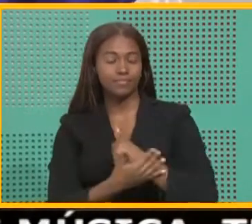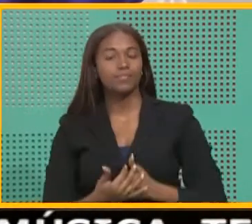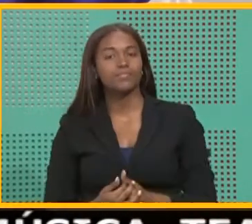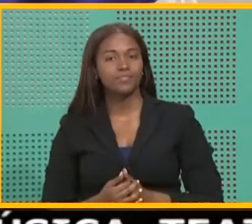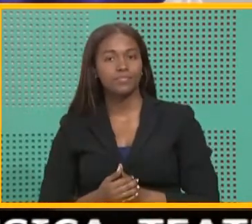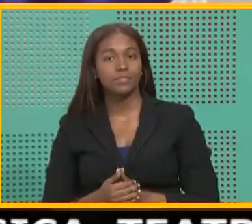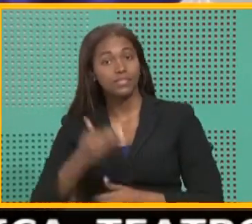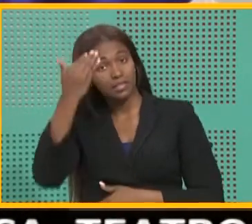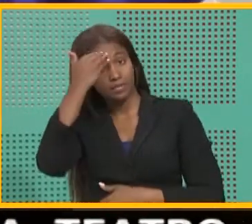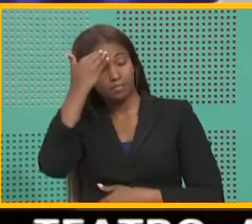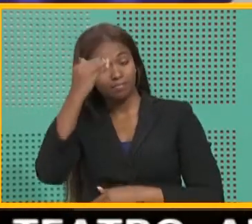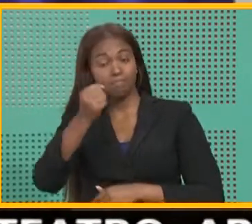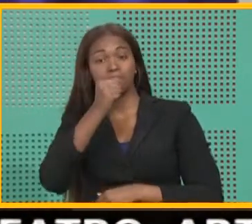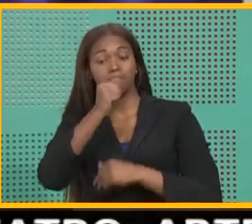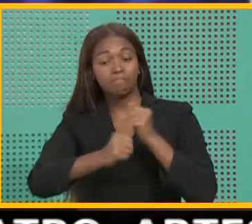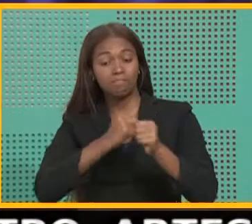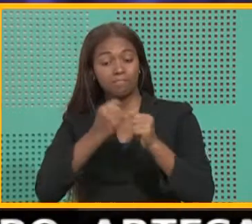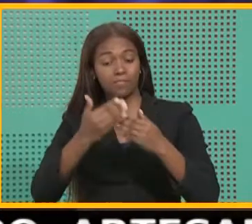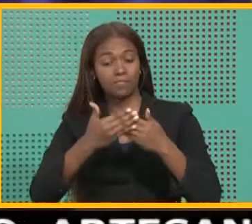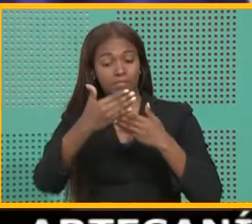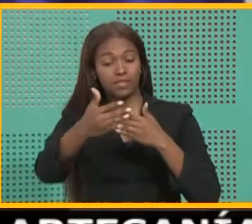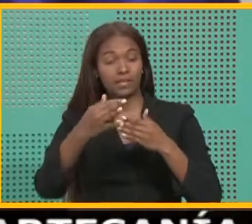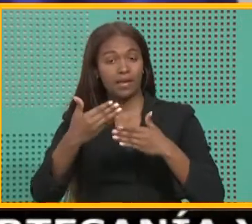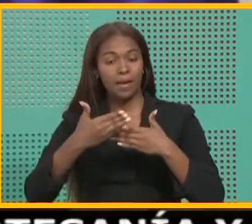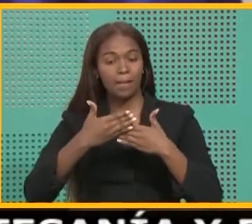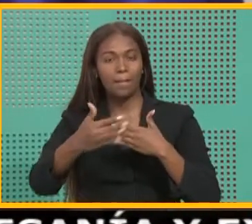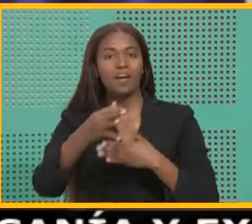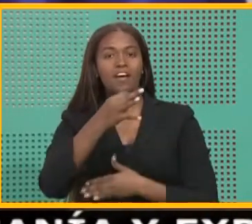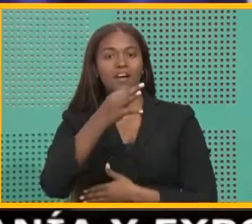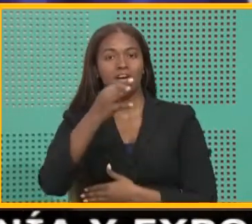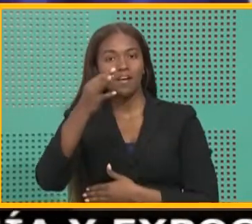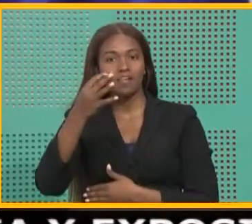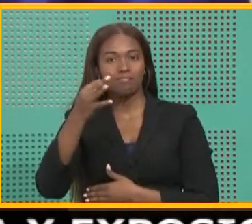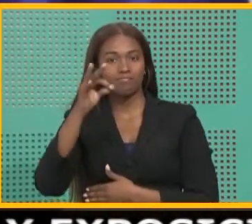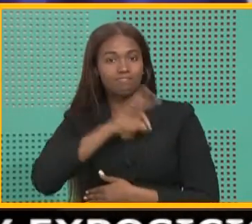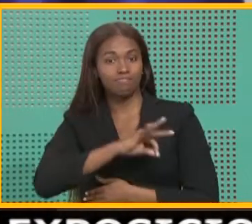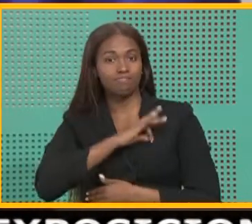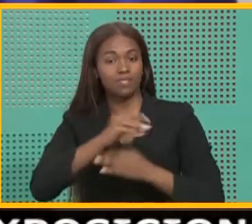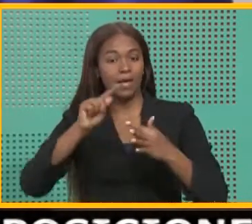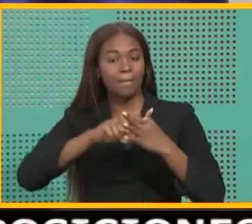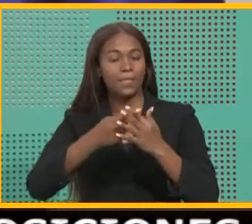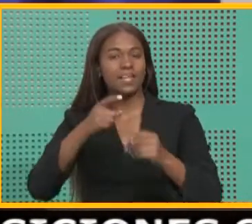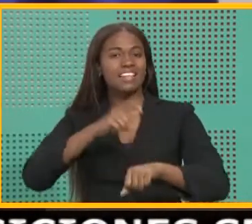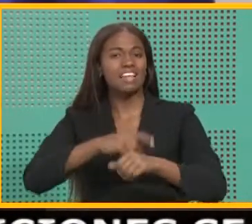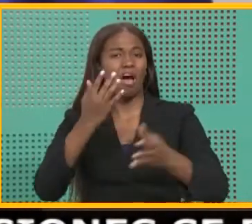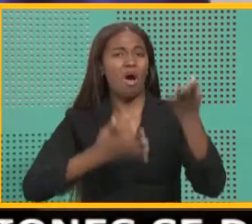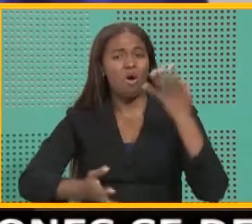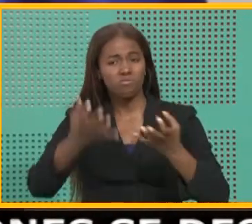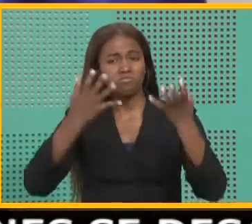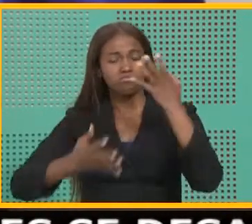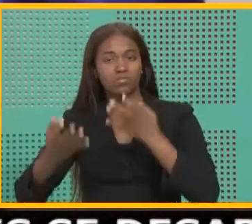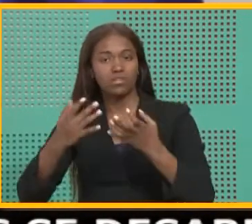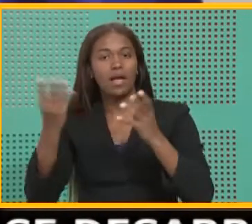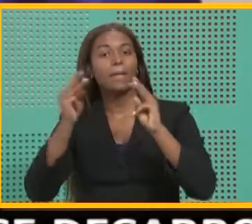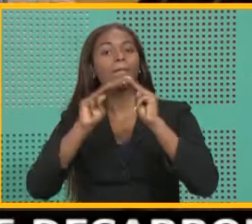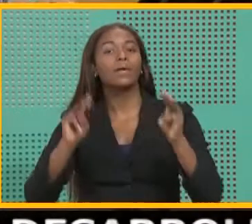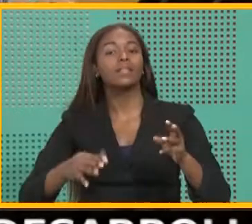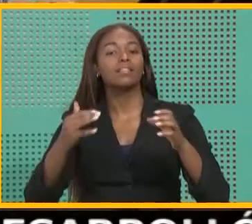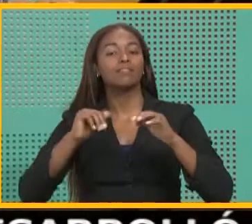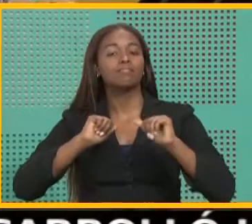el próximo año, a partir de febrero, empieza la temporada de incendios y el ministro ha dispuesto la compra